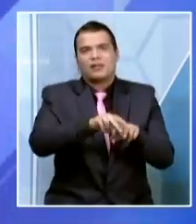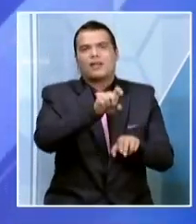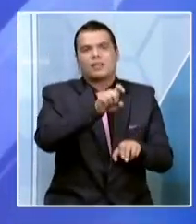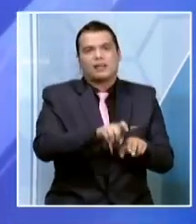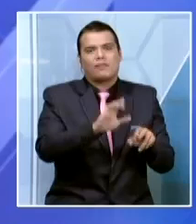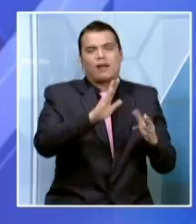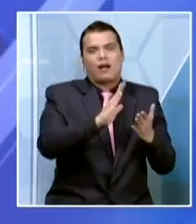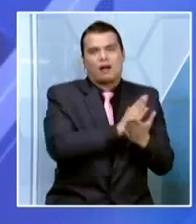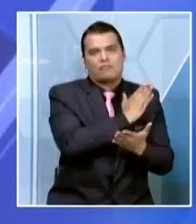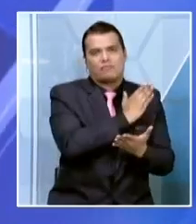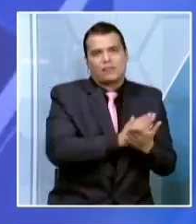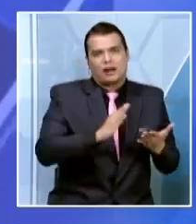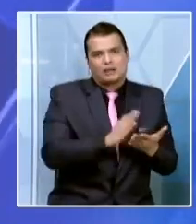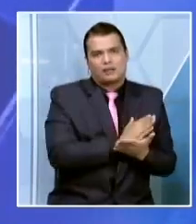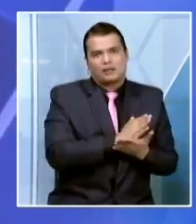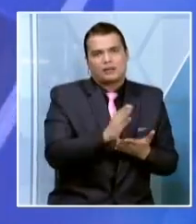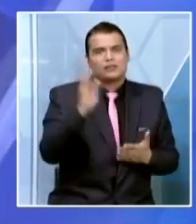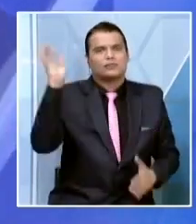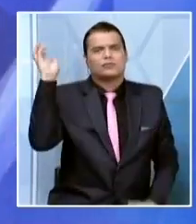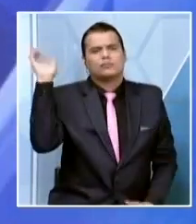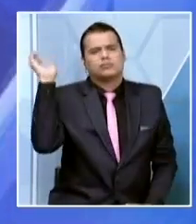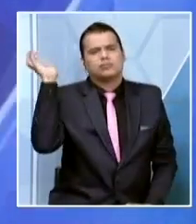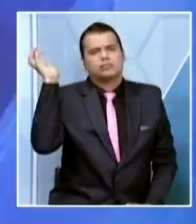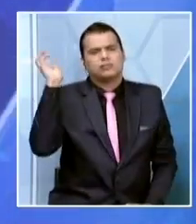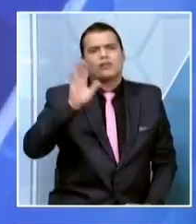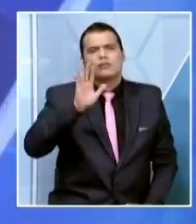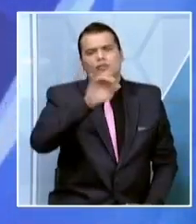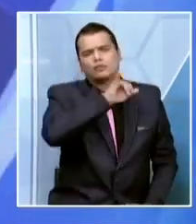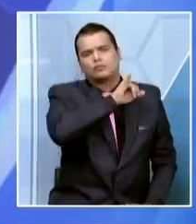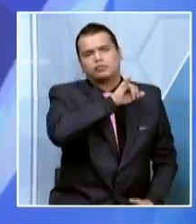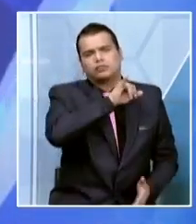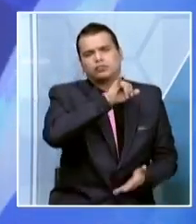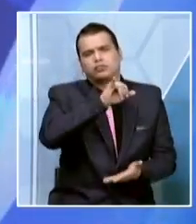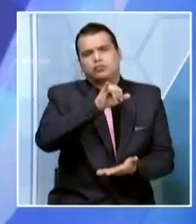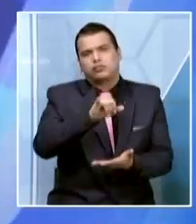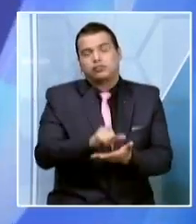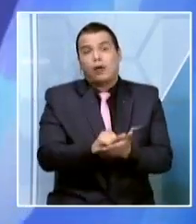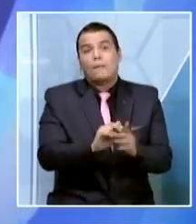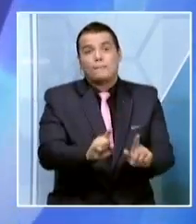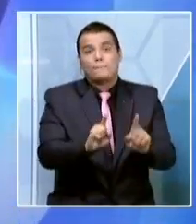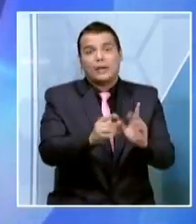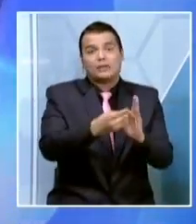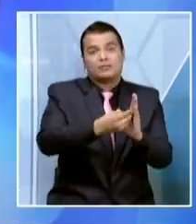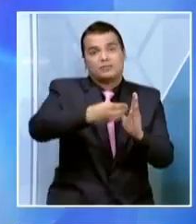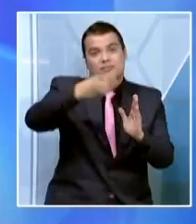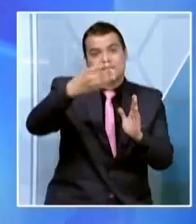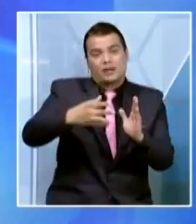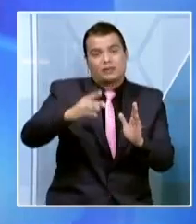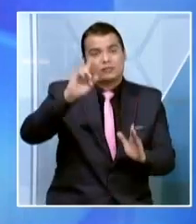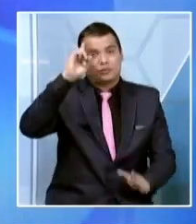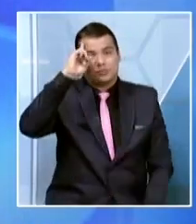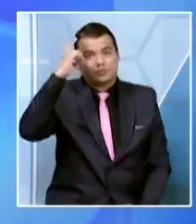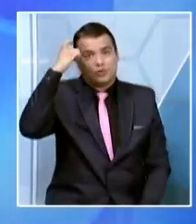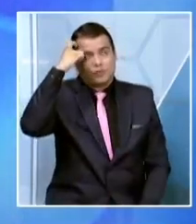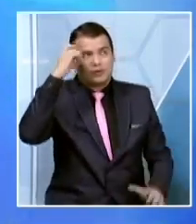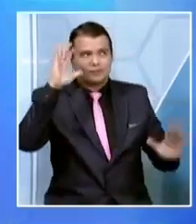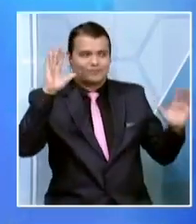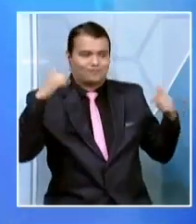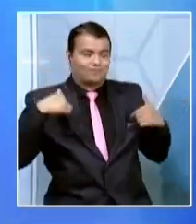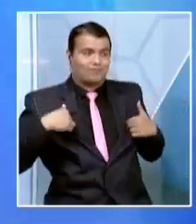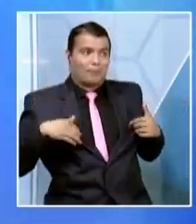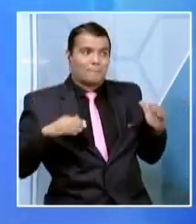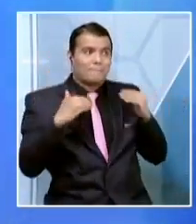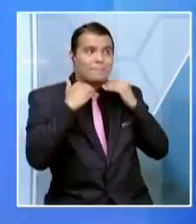debe de trasladarse en una ambulancia aérea. Por el costo, el gobierno se ha hecho, los que no